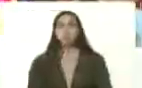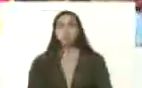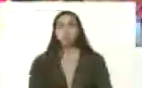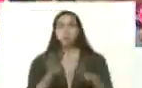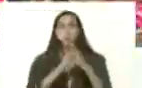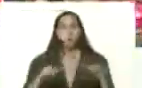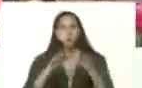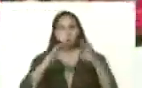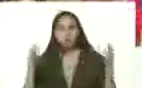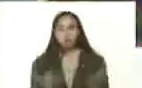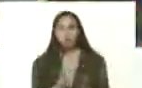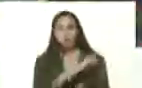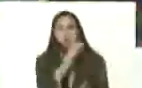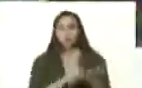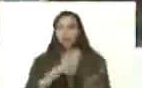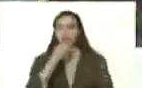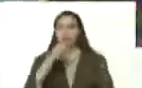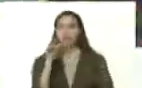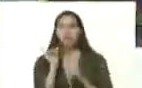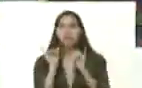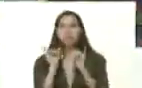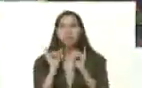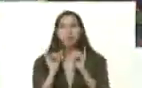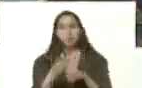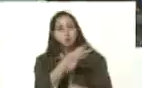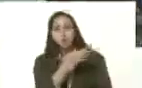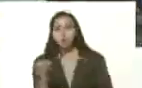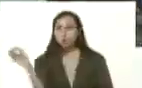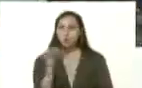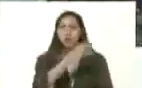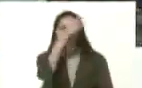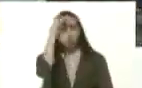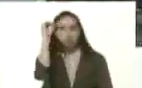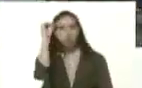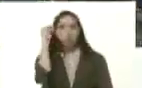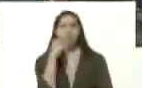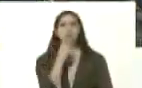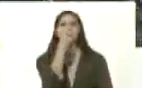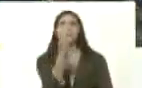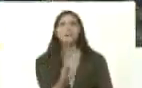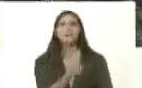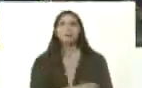a usted, por donde vaya, no más, Trump.